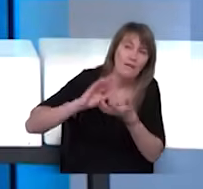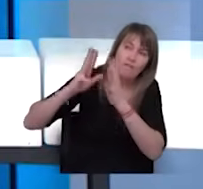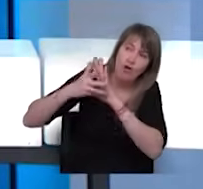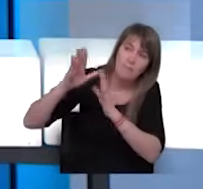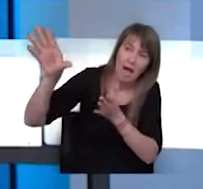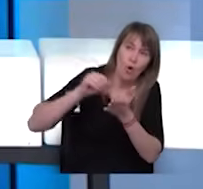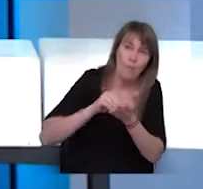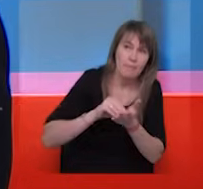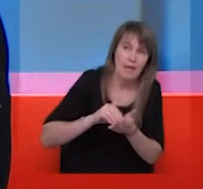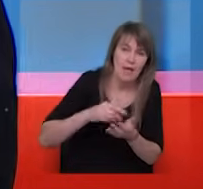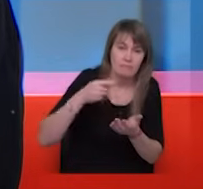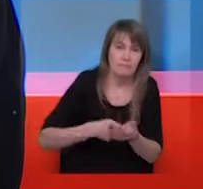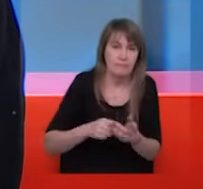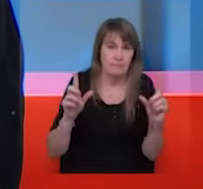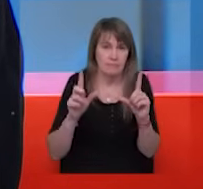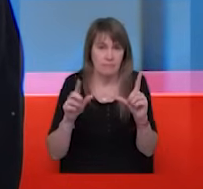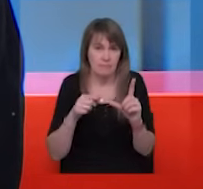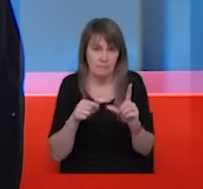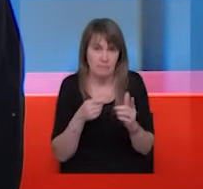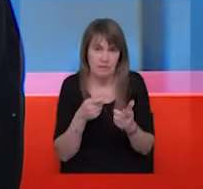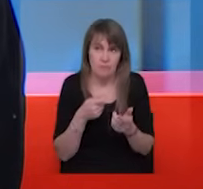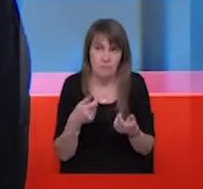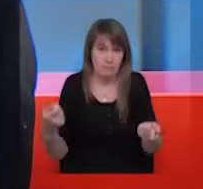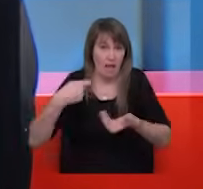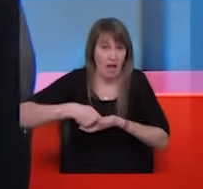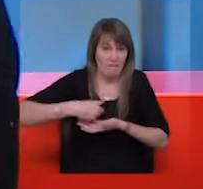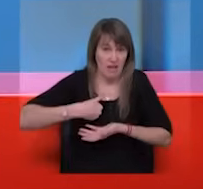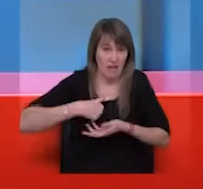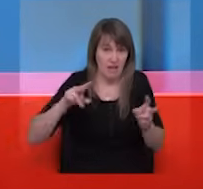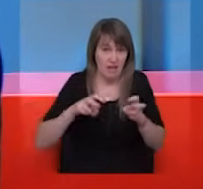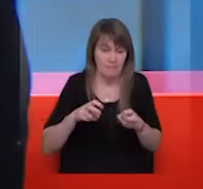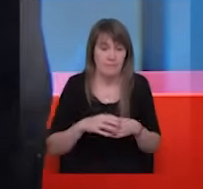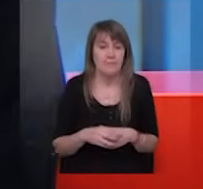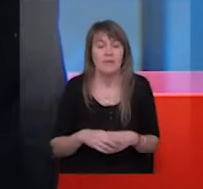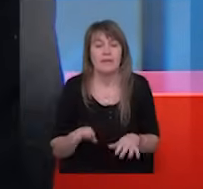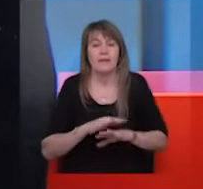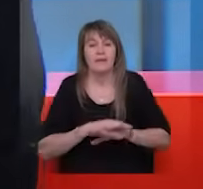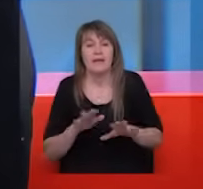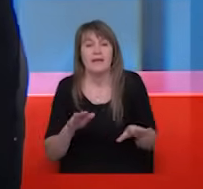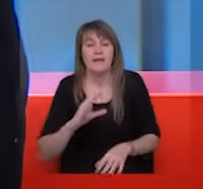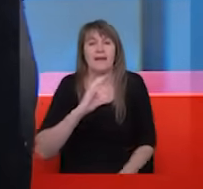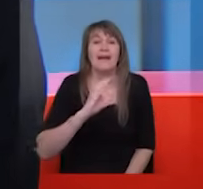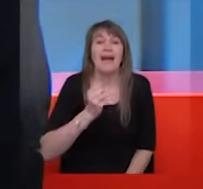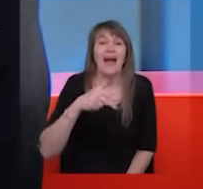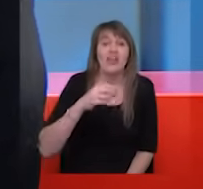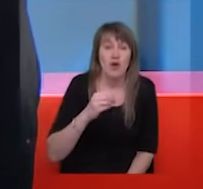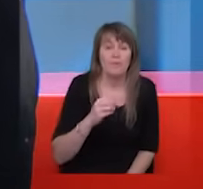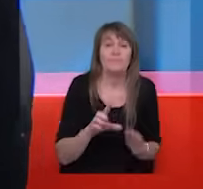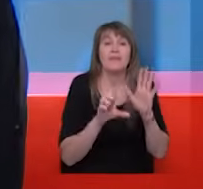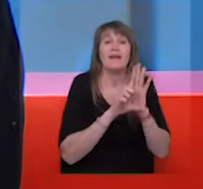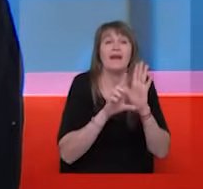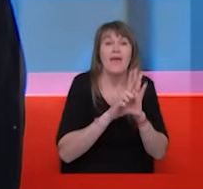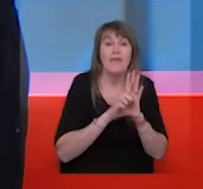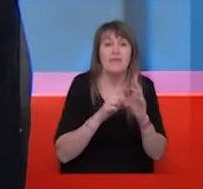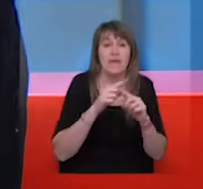formato franqu y después que se le dejó de cobrar el Canon porque la ley de medios que Que